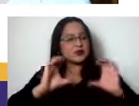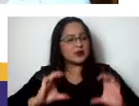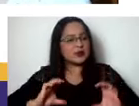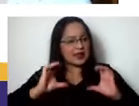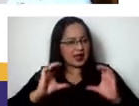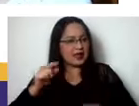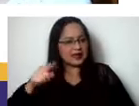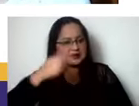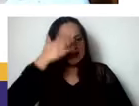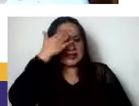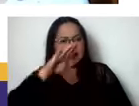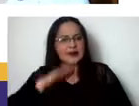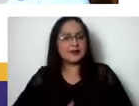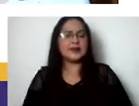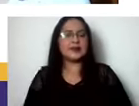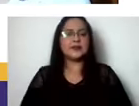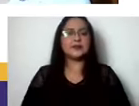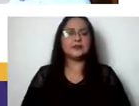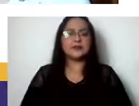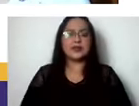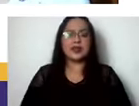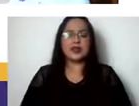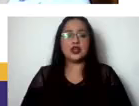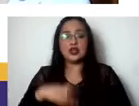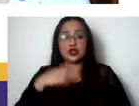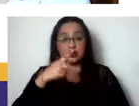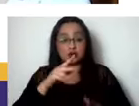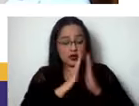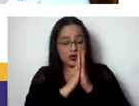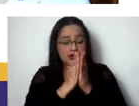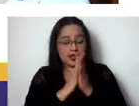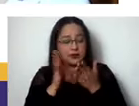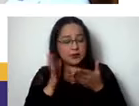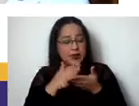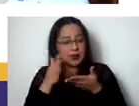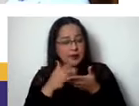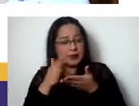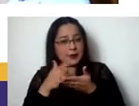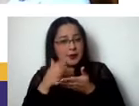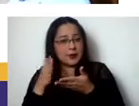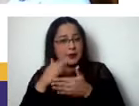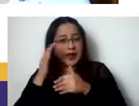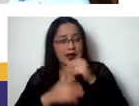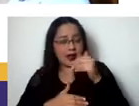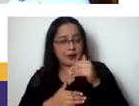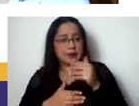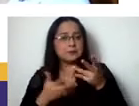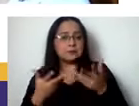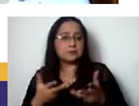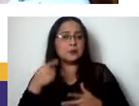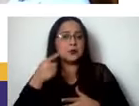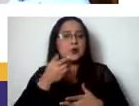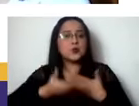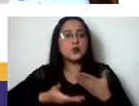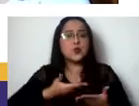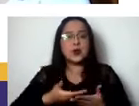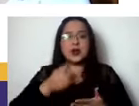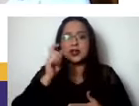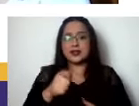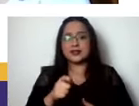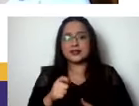Fíjate que cuando terminé de leer tu libro, tú lo estás planteando en función de que